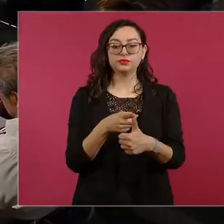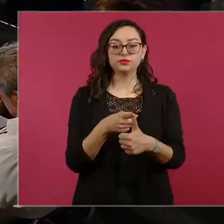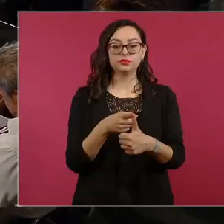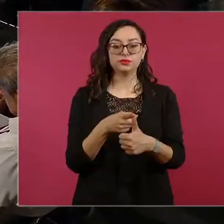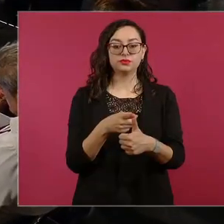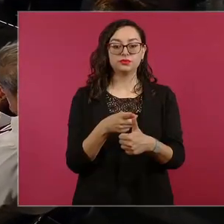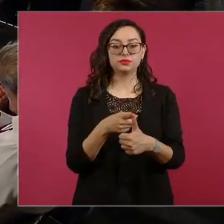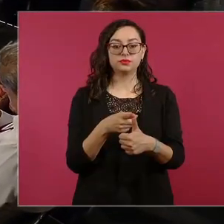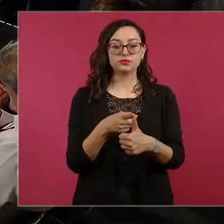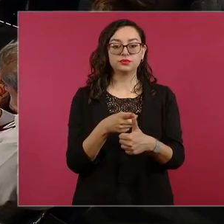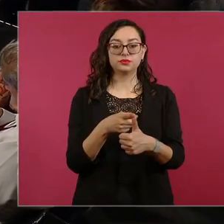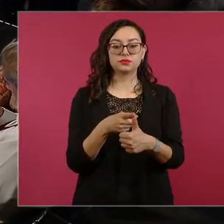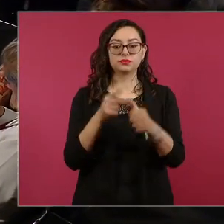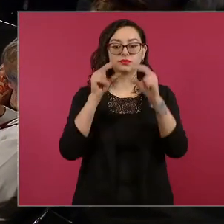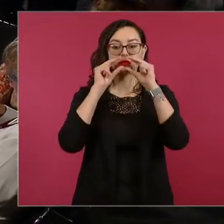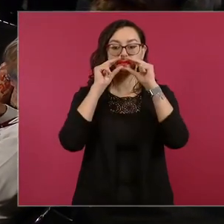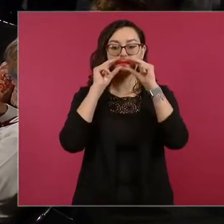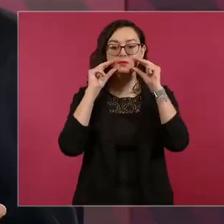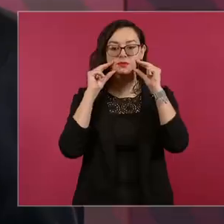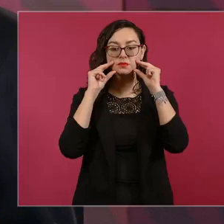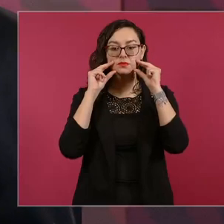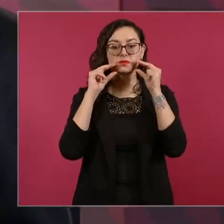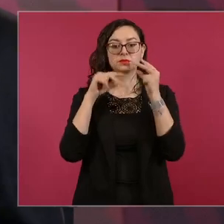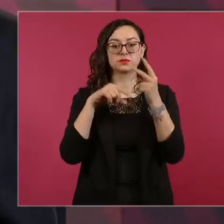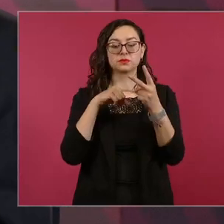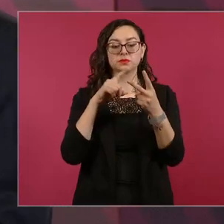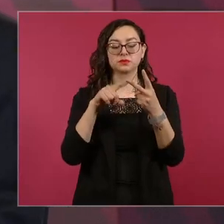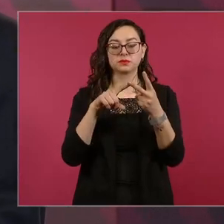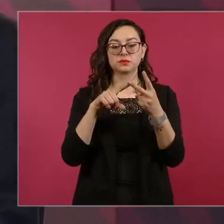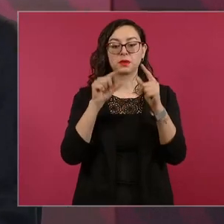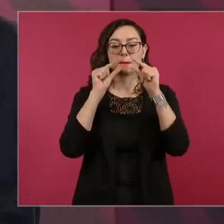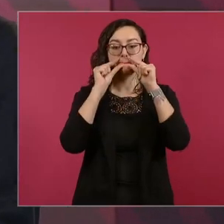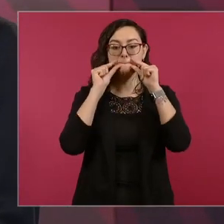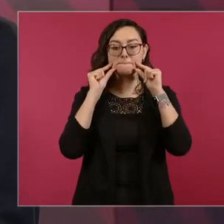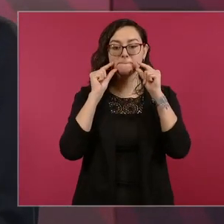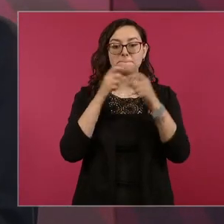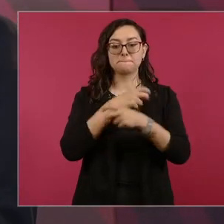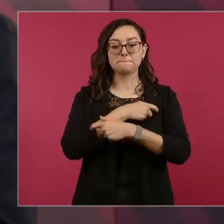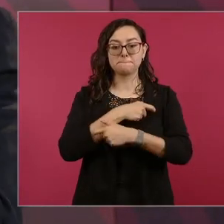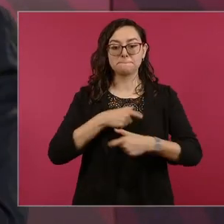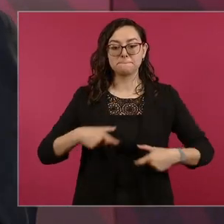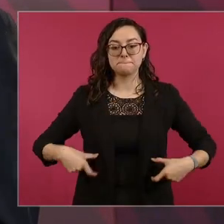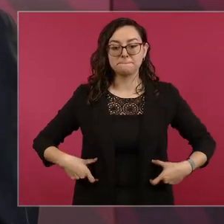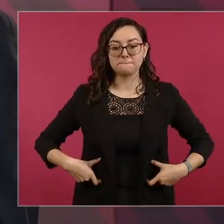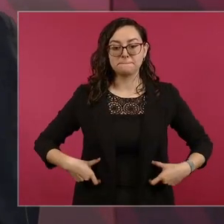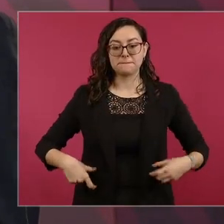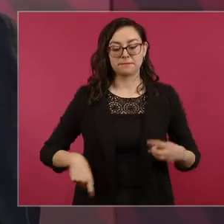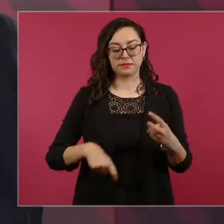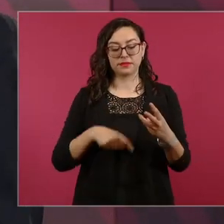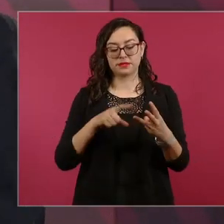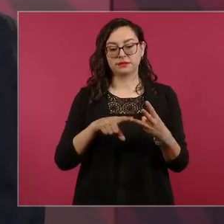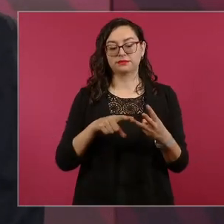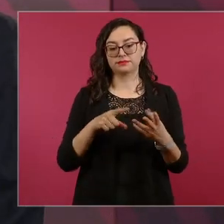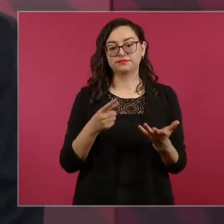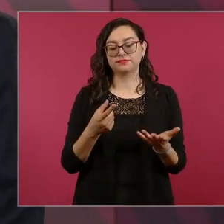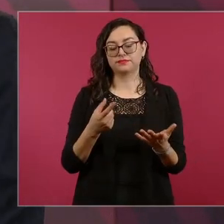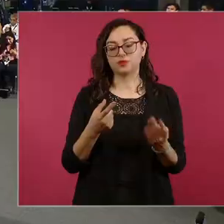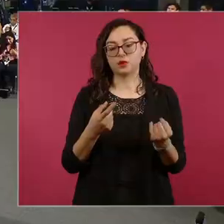Zapata, a Villa y al general Lázaro Cárdenas.